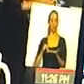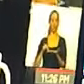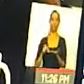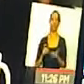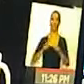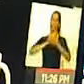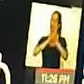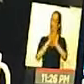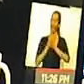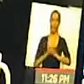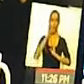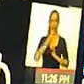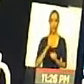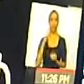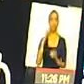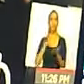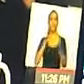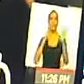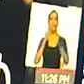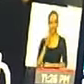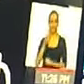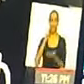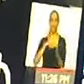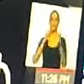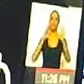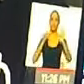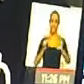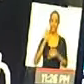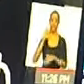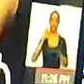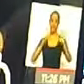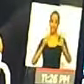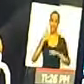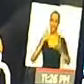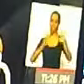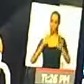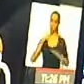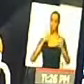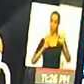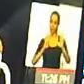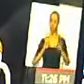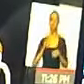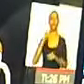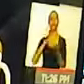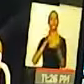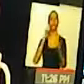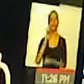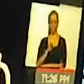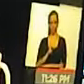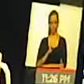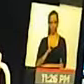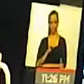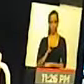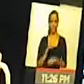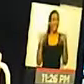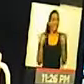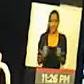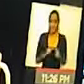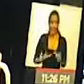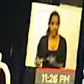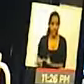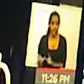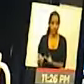el año, ya 2015, 2016, 17, 18, 19, 2020. Ya está. ¿Hay